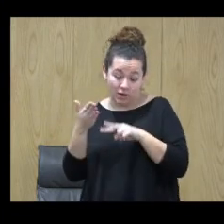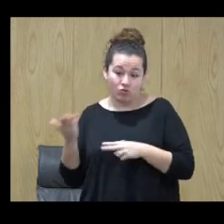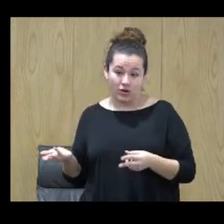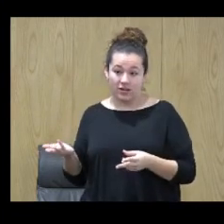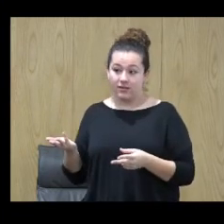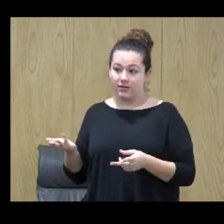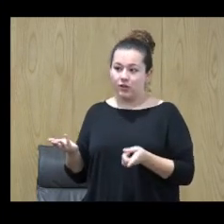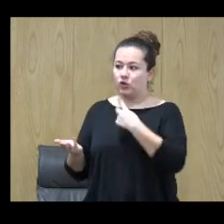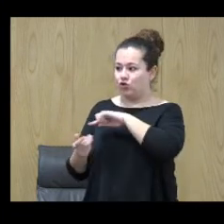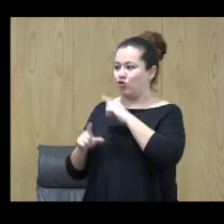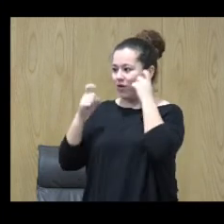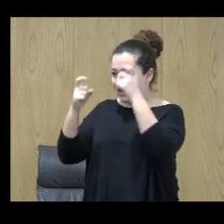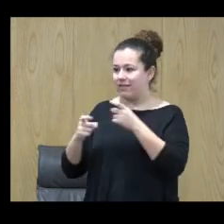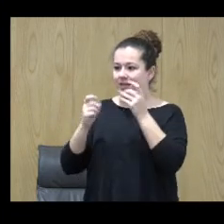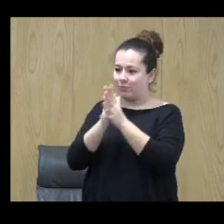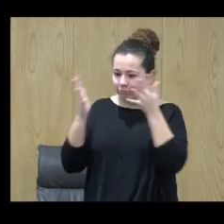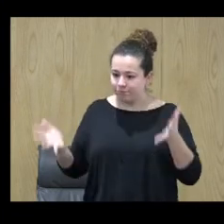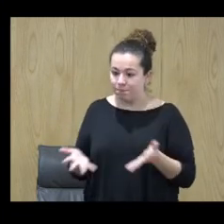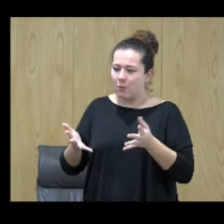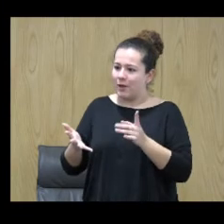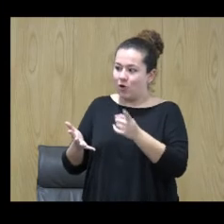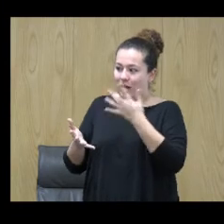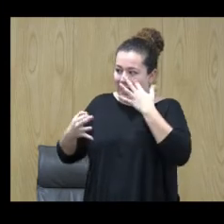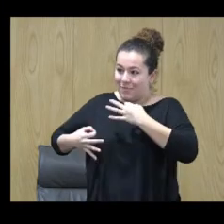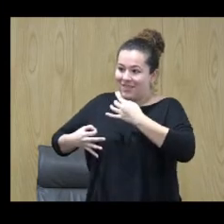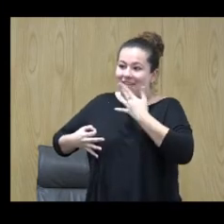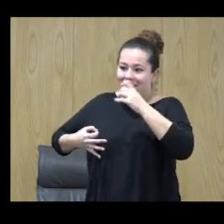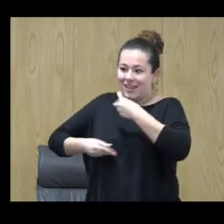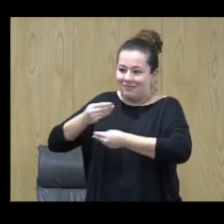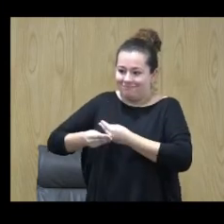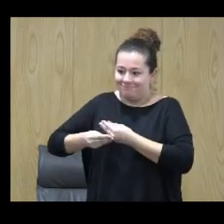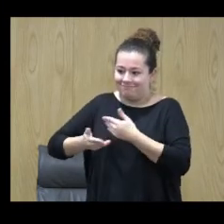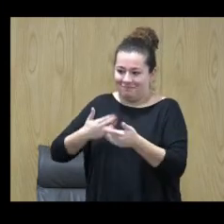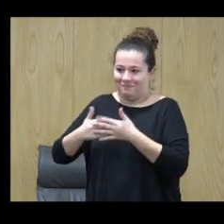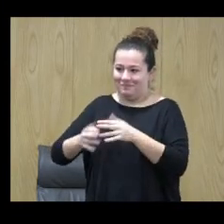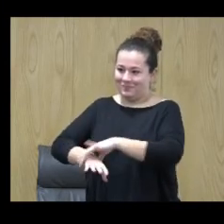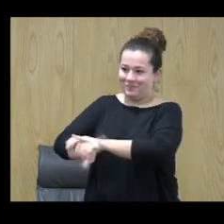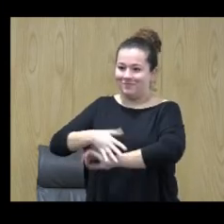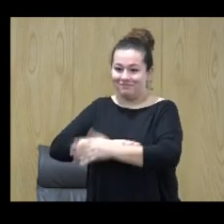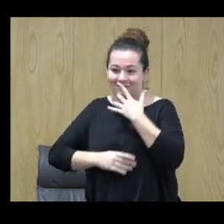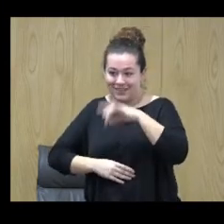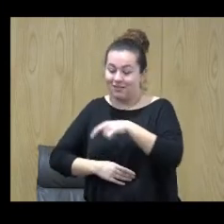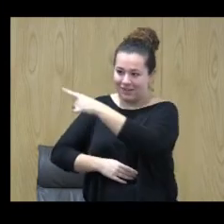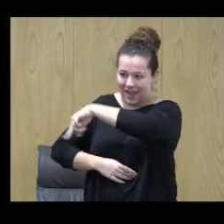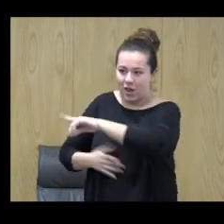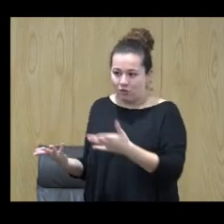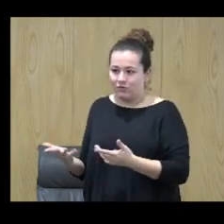Que nosotros intentamos impulsar, pero que ellos han realmente llevado la principal carga del